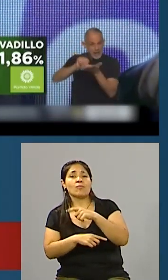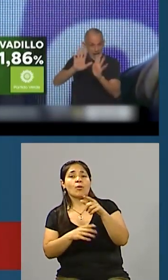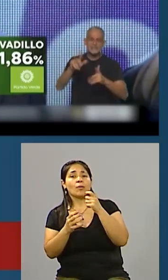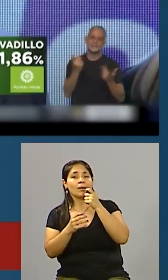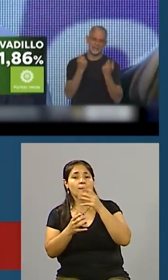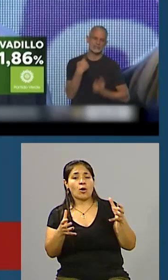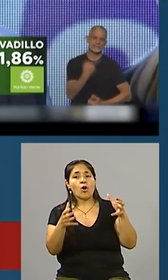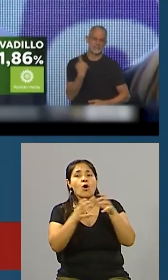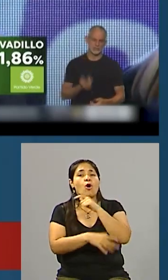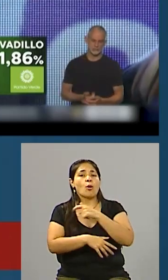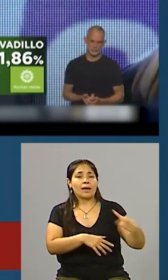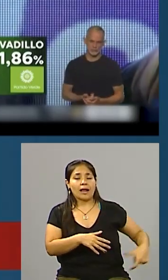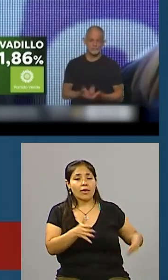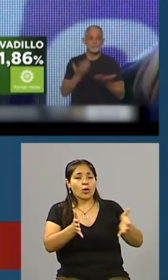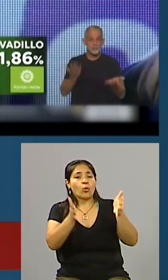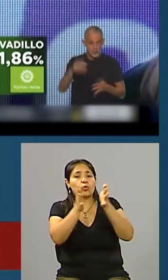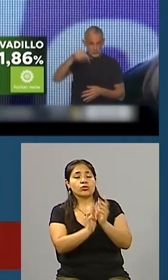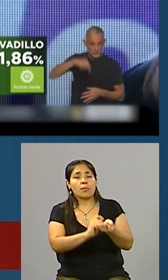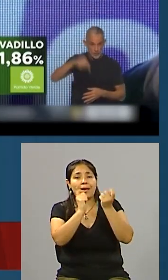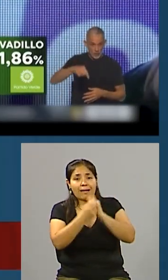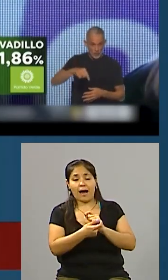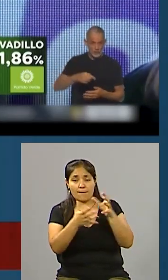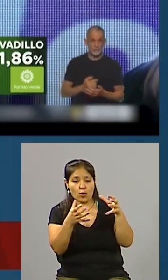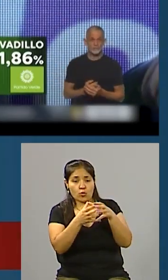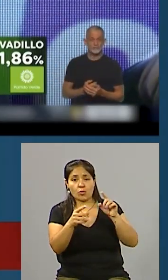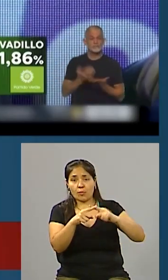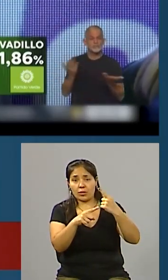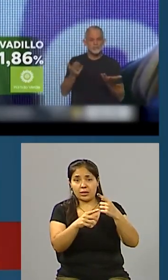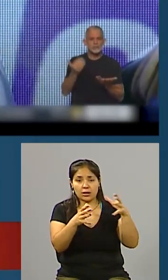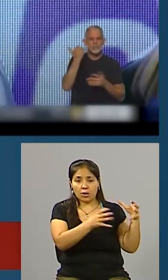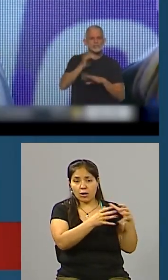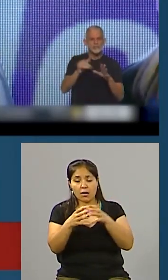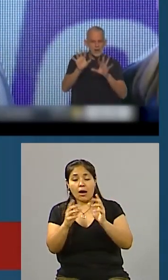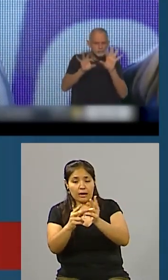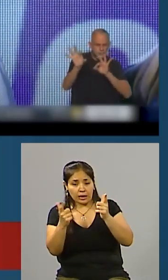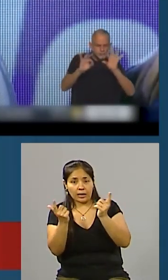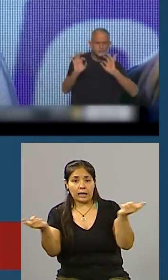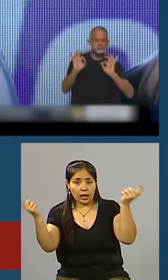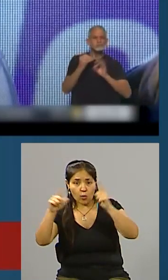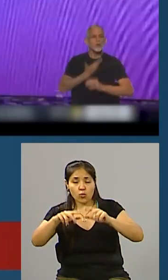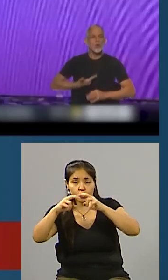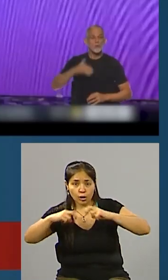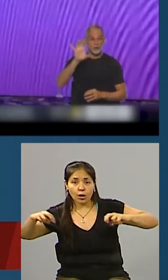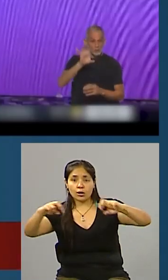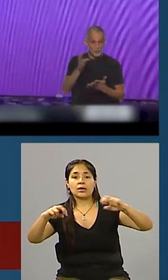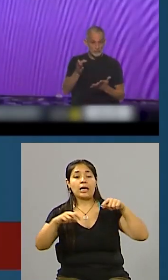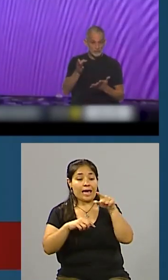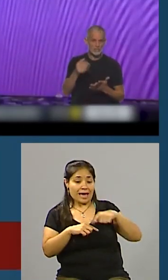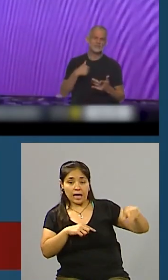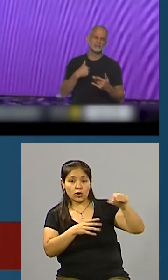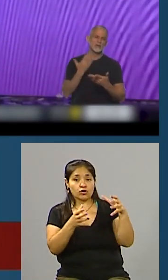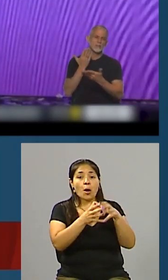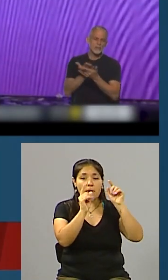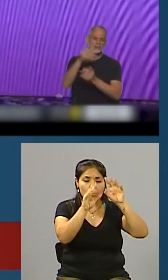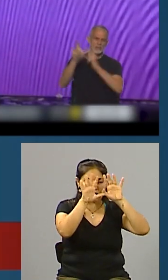por el Cambio. Creo que en los primeros días de esta semana, una reunión en la que elevaron una nota a Javier Milei, fundamentalmente